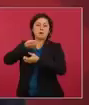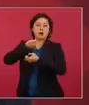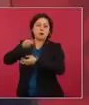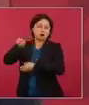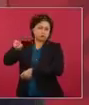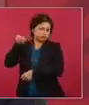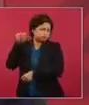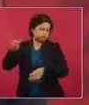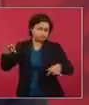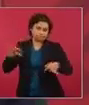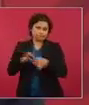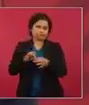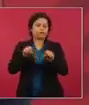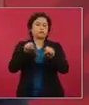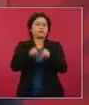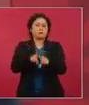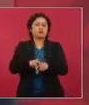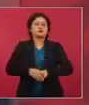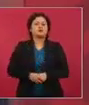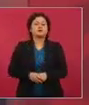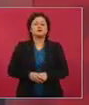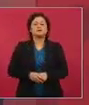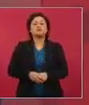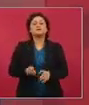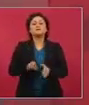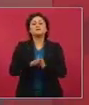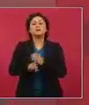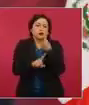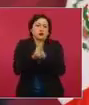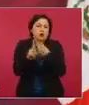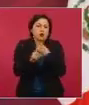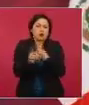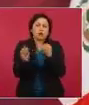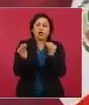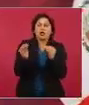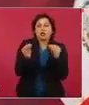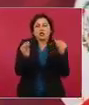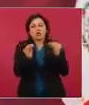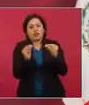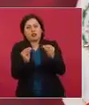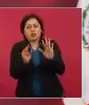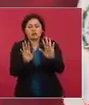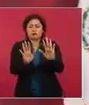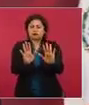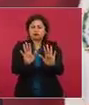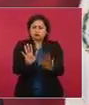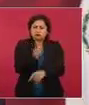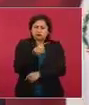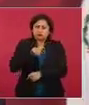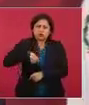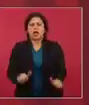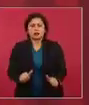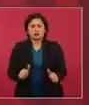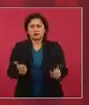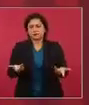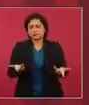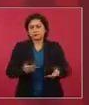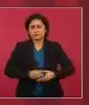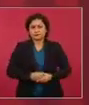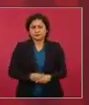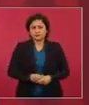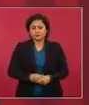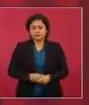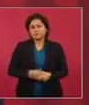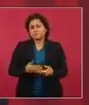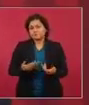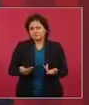que dio a conocer el secretario general de las Naciones Unidas. Nosotros somos partidarios de la paz y